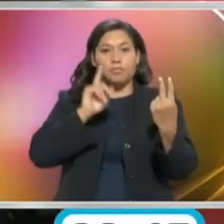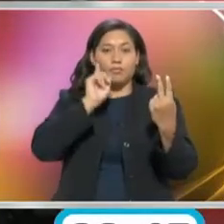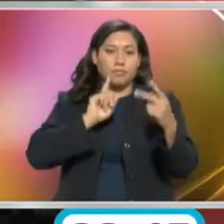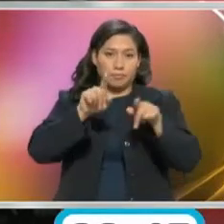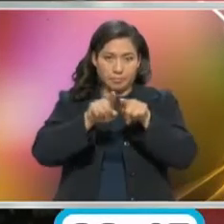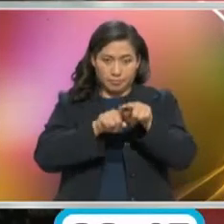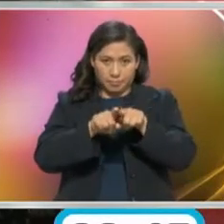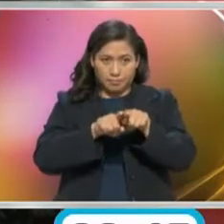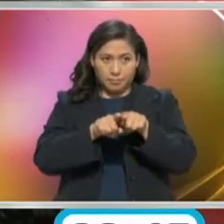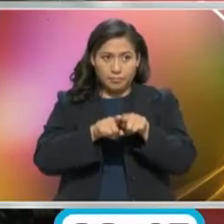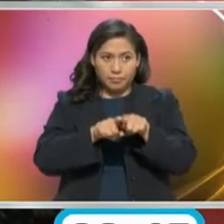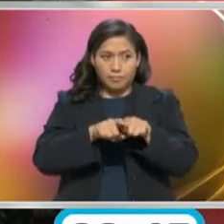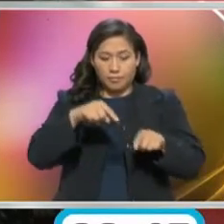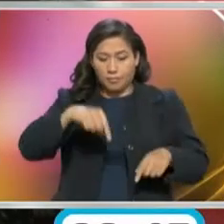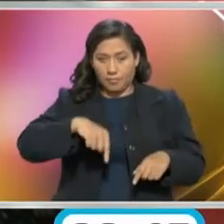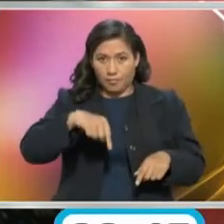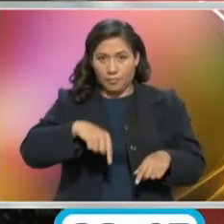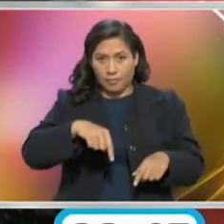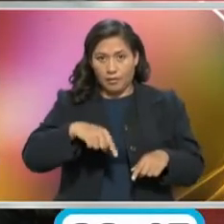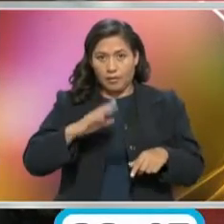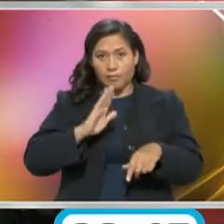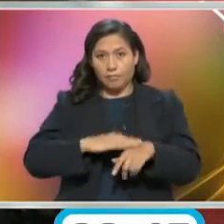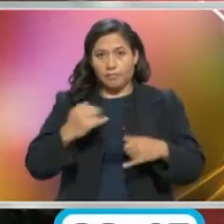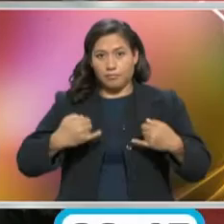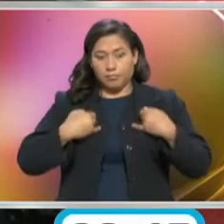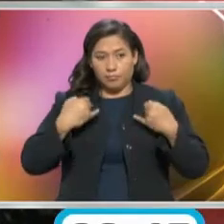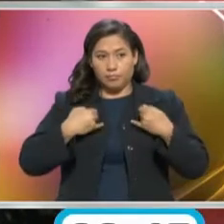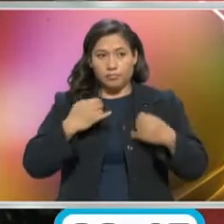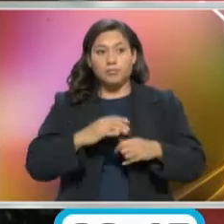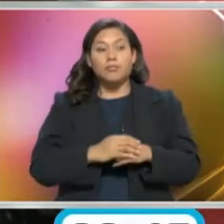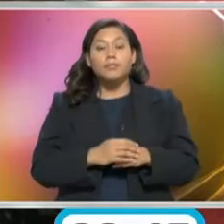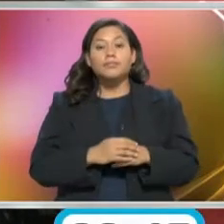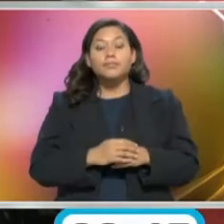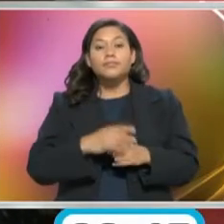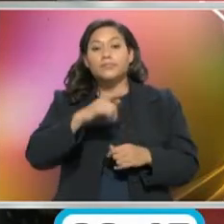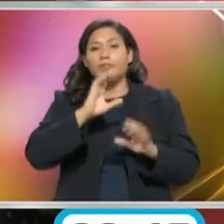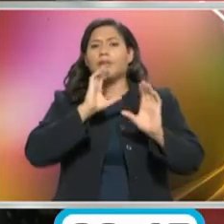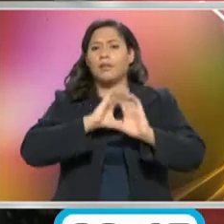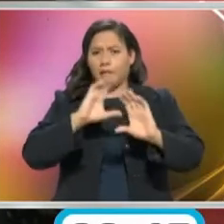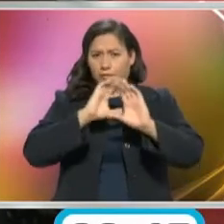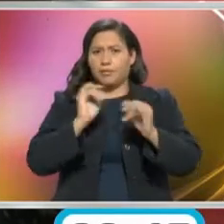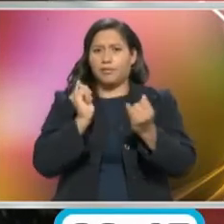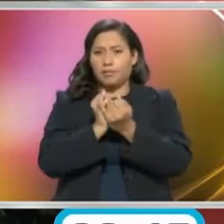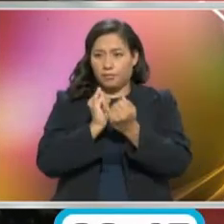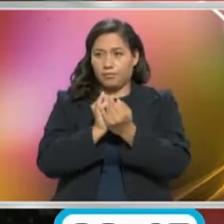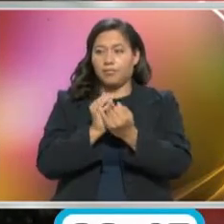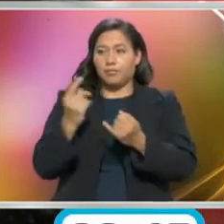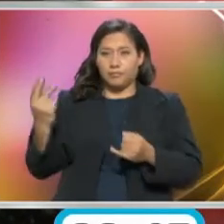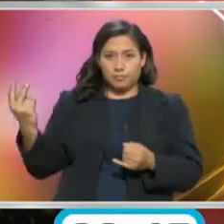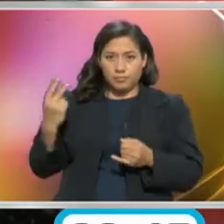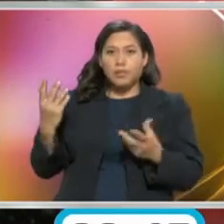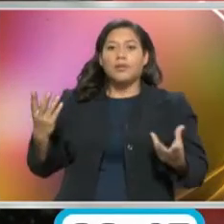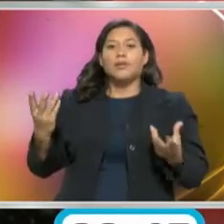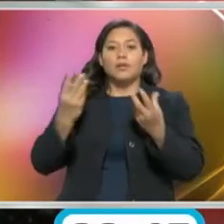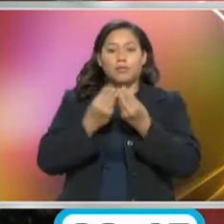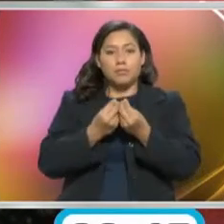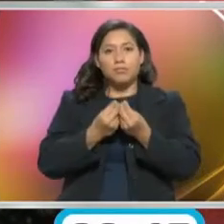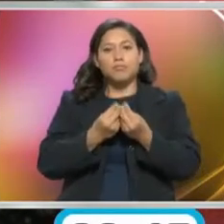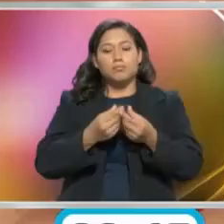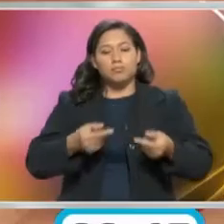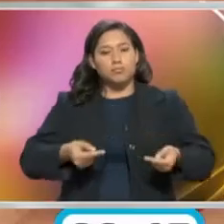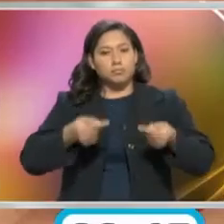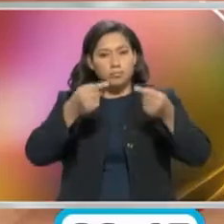hermanas più giovani, Más jóvenes. más jóvenes de mí, y cantan también. Y nosotros cantamos juntos,